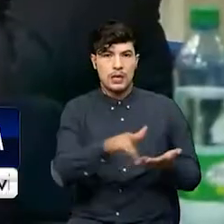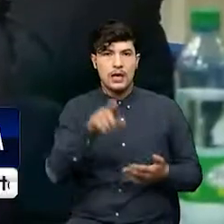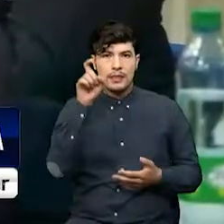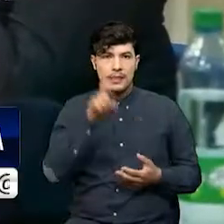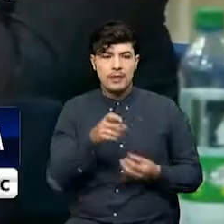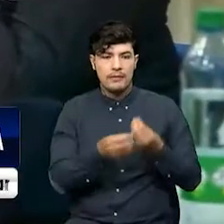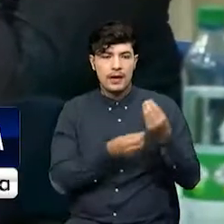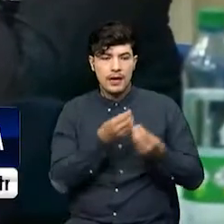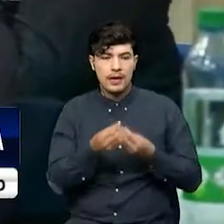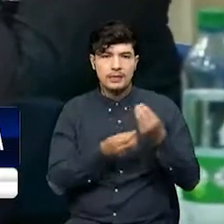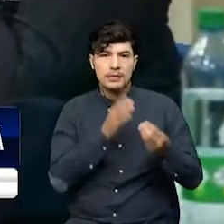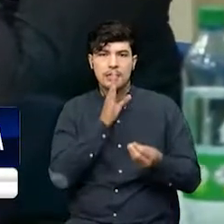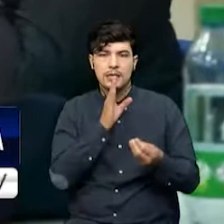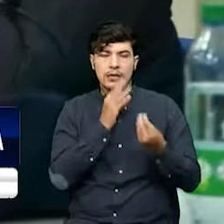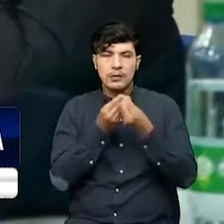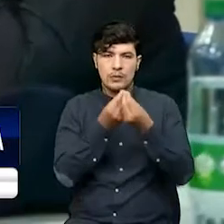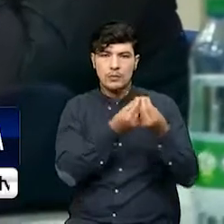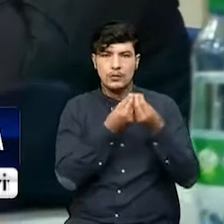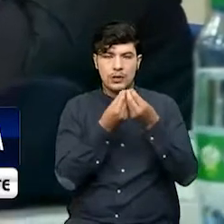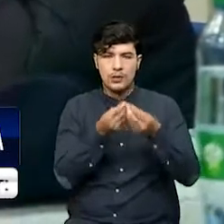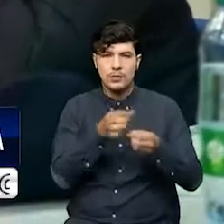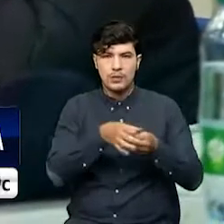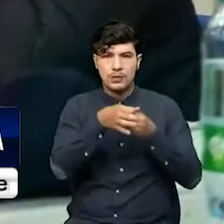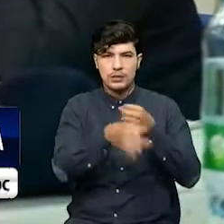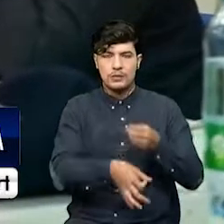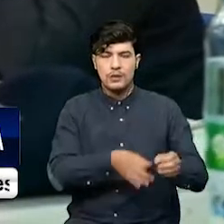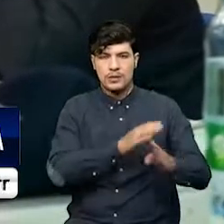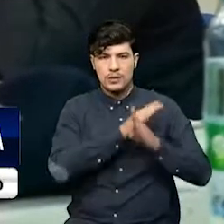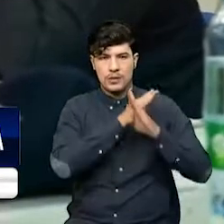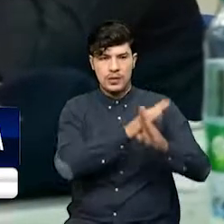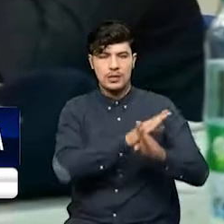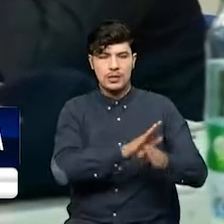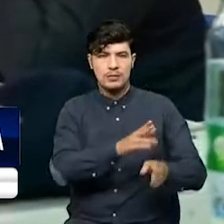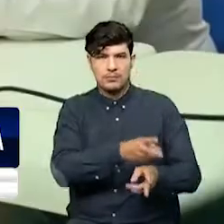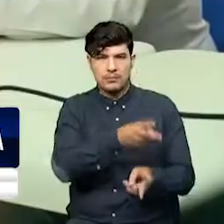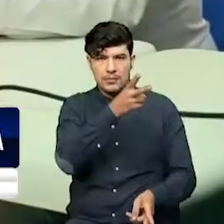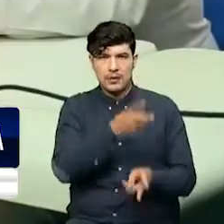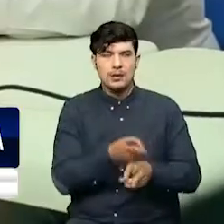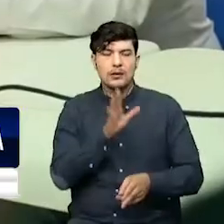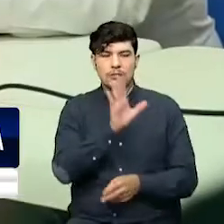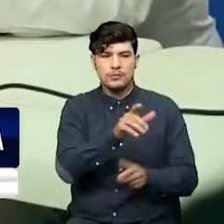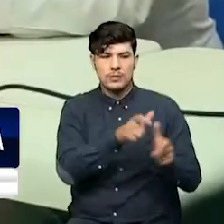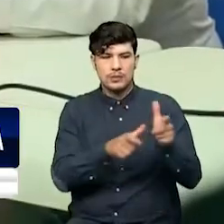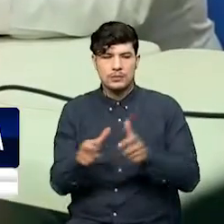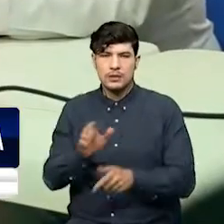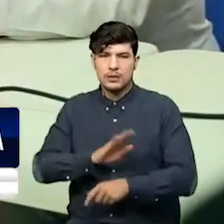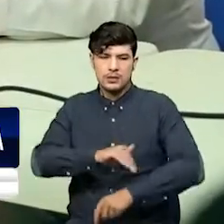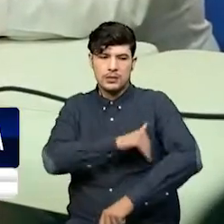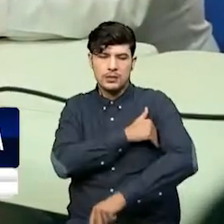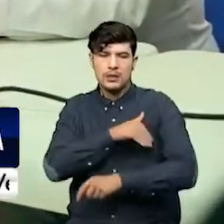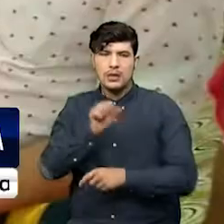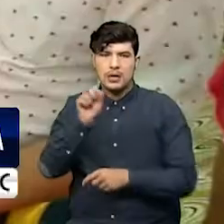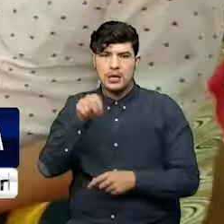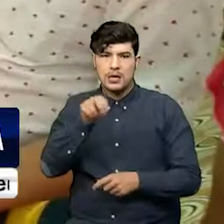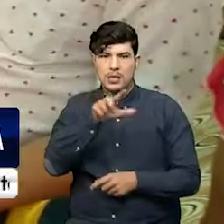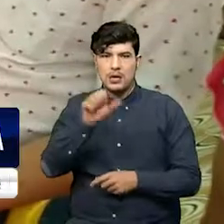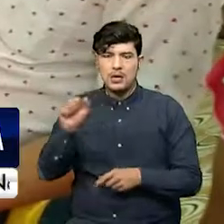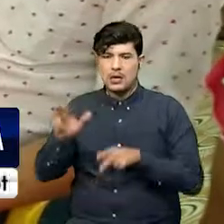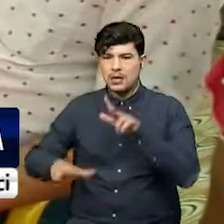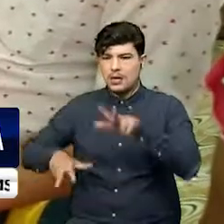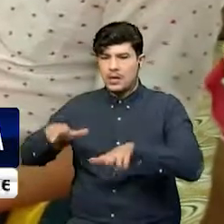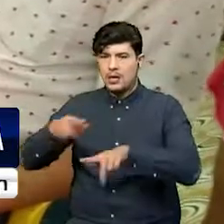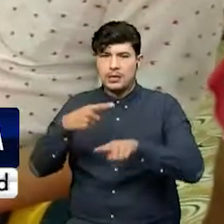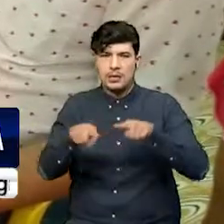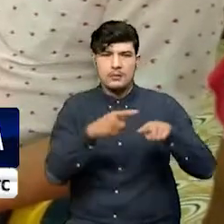hacerse desde el consejo municipal de gestión de riesgo y desastre con funcionarios del ministerio de ambiente de ala ecopetrol y demás